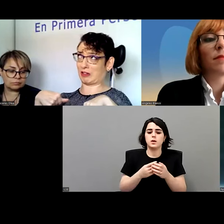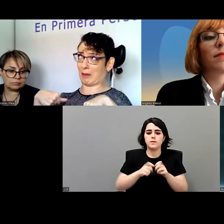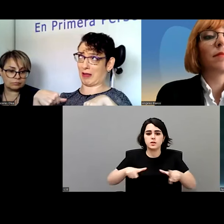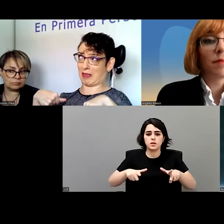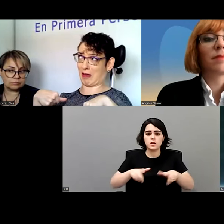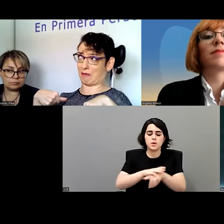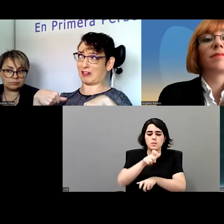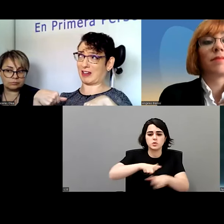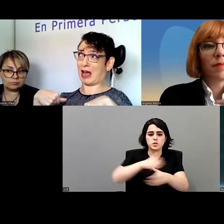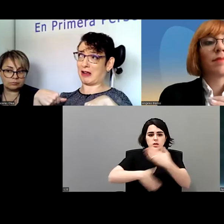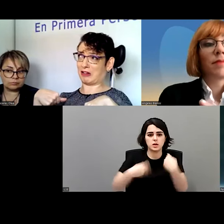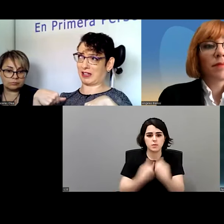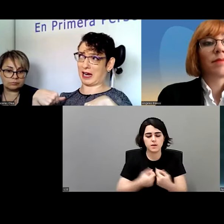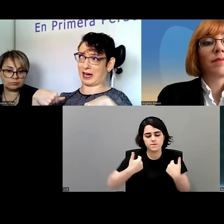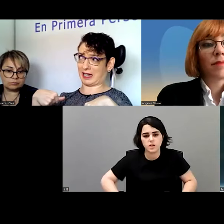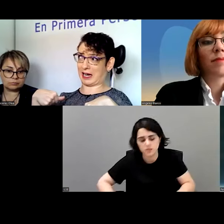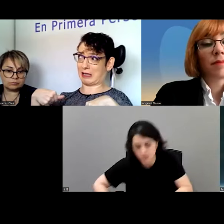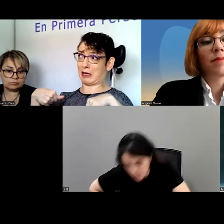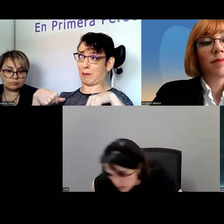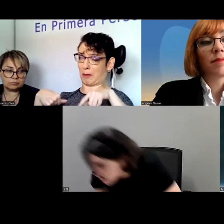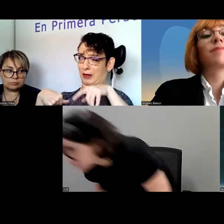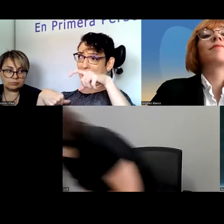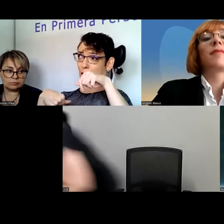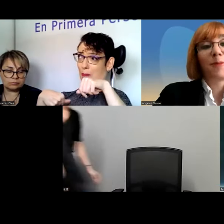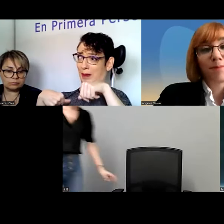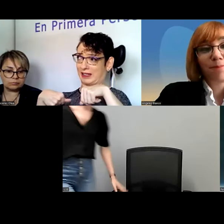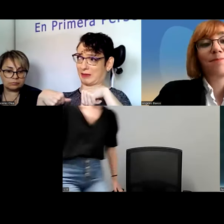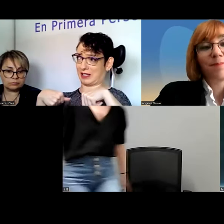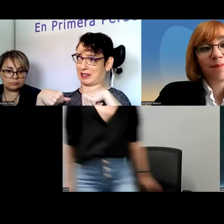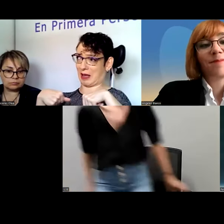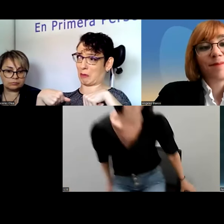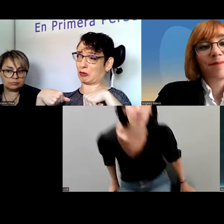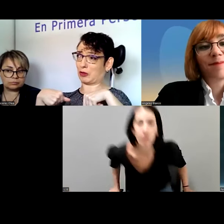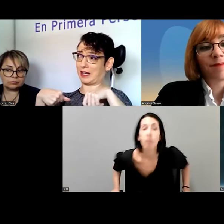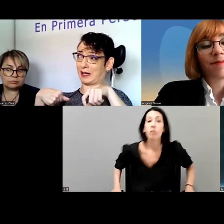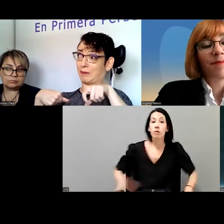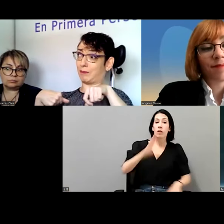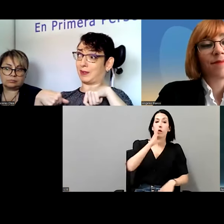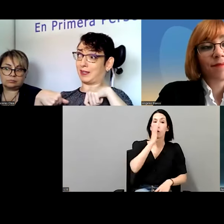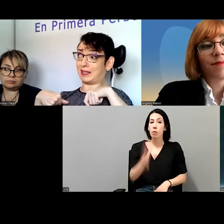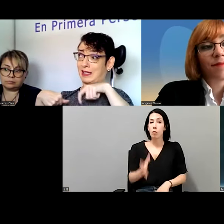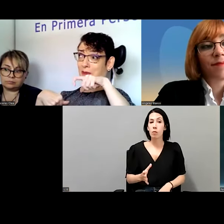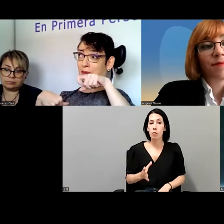con discapacidad física, sería genial, porque compatibilizamos